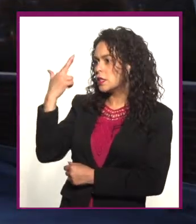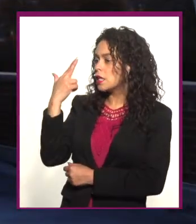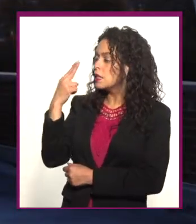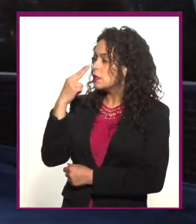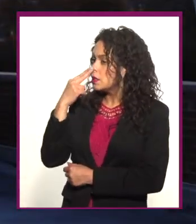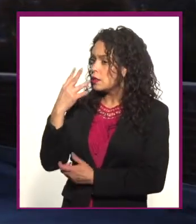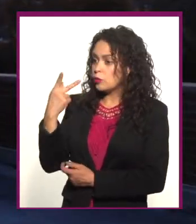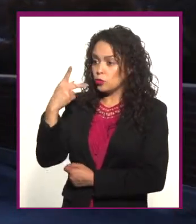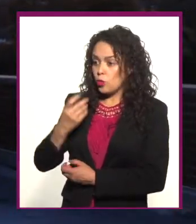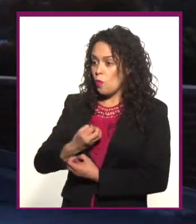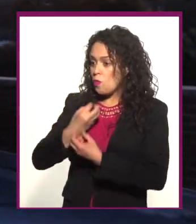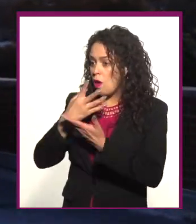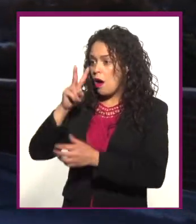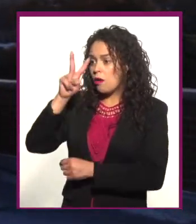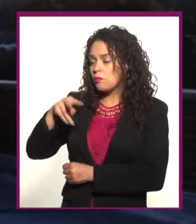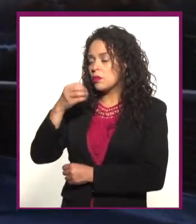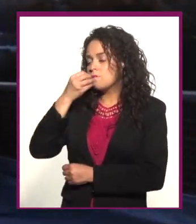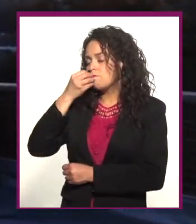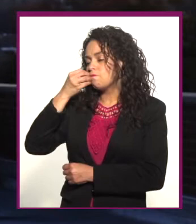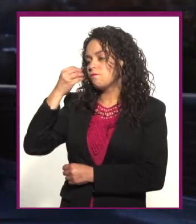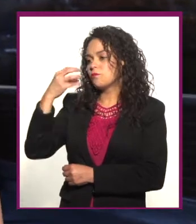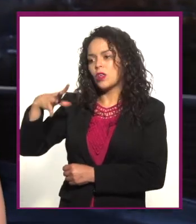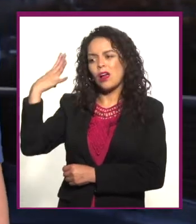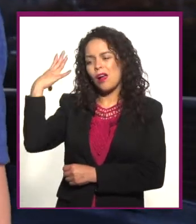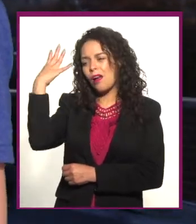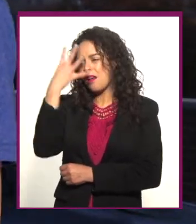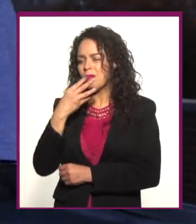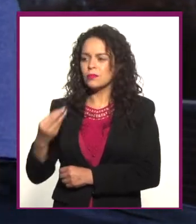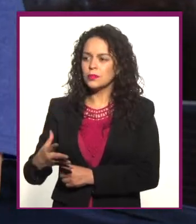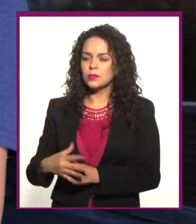Nezahualcóyotl, sus poemas son bellísimos.